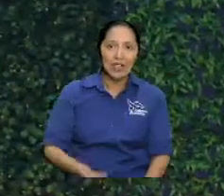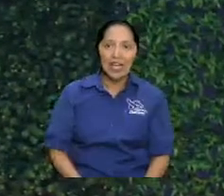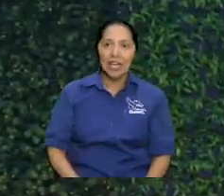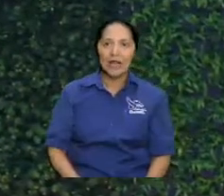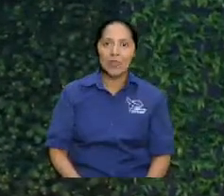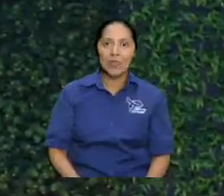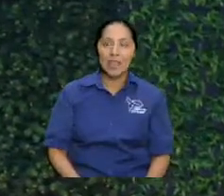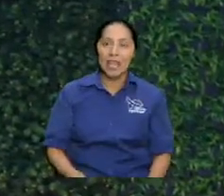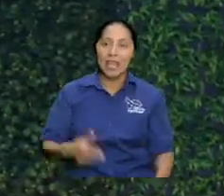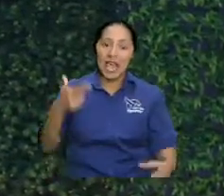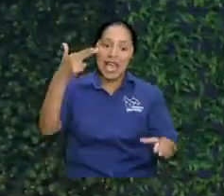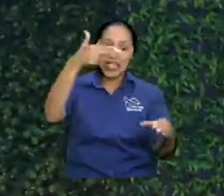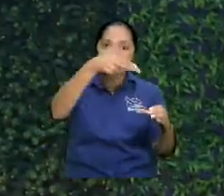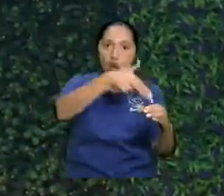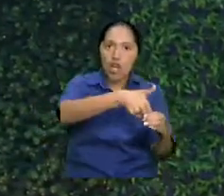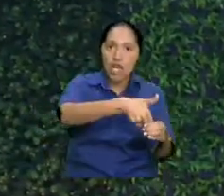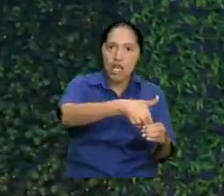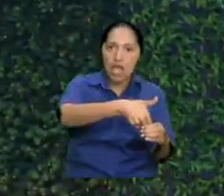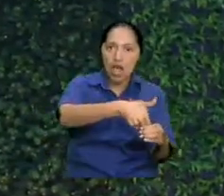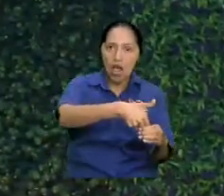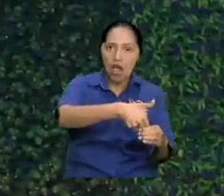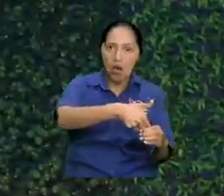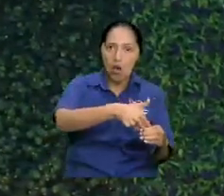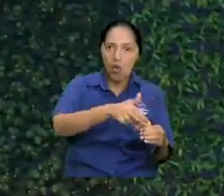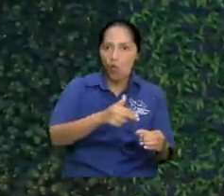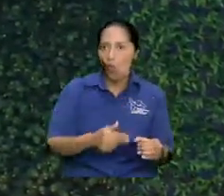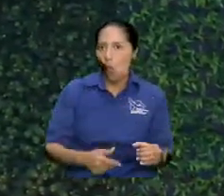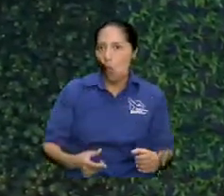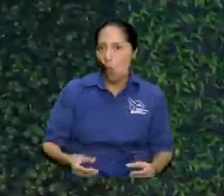Si hay algún hermano de gasolinera, usted no.